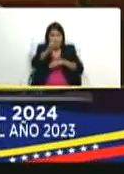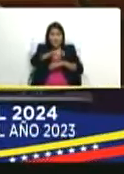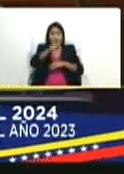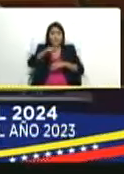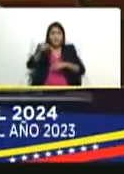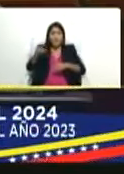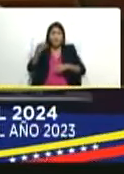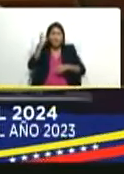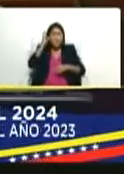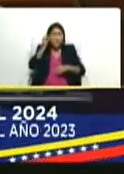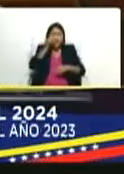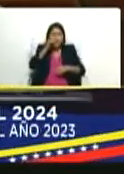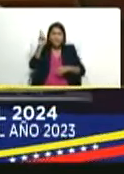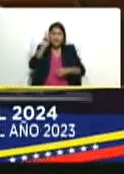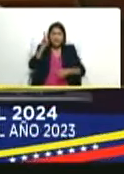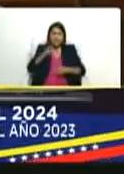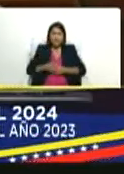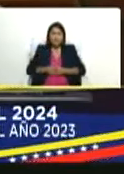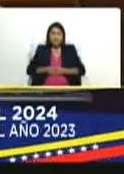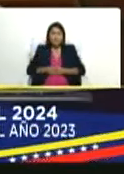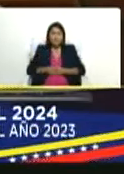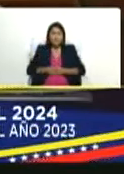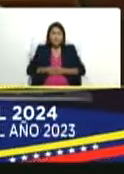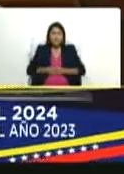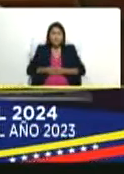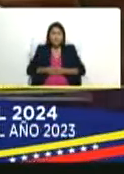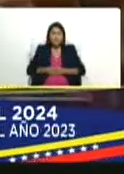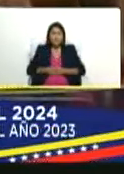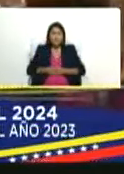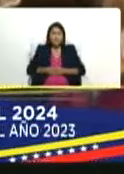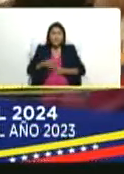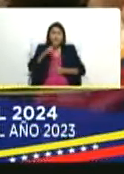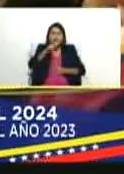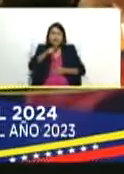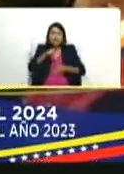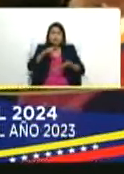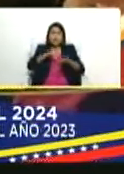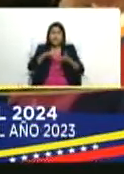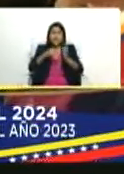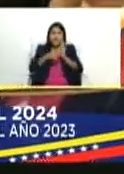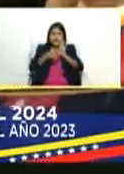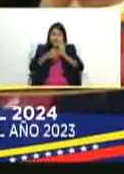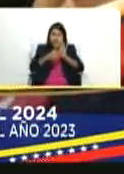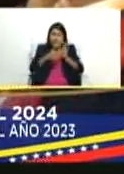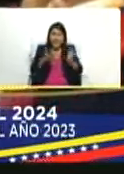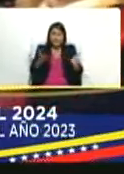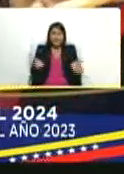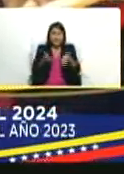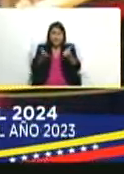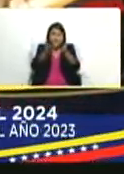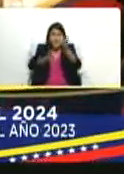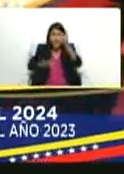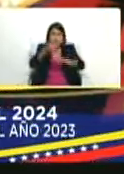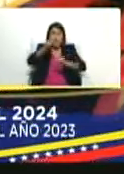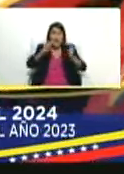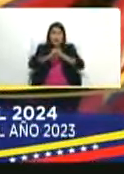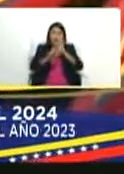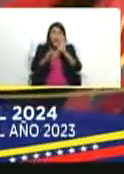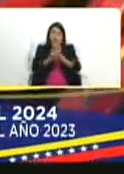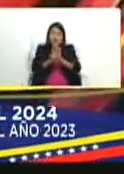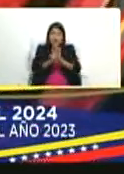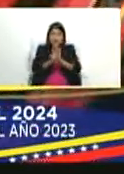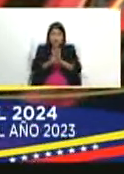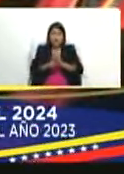y ciudadanas de nuestro país. Esto conlleva no solo a seguir propiciando cambios en las leyes y en el